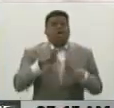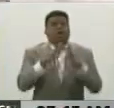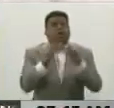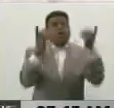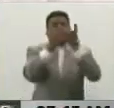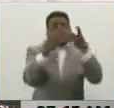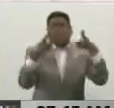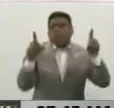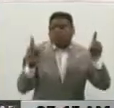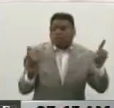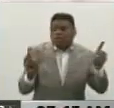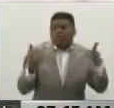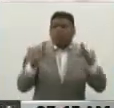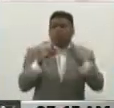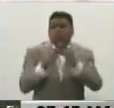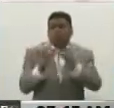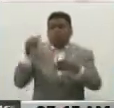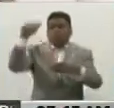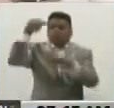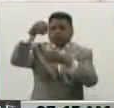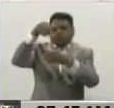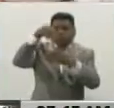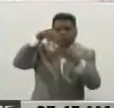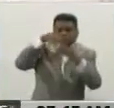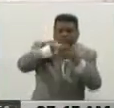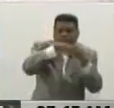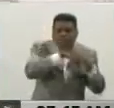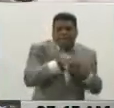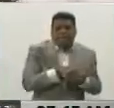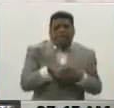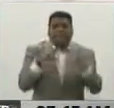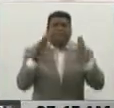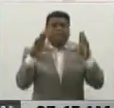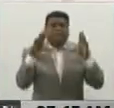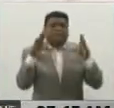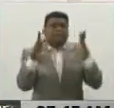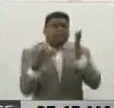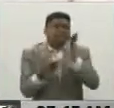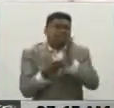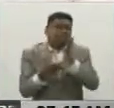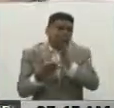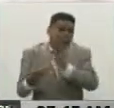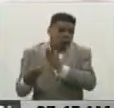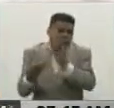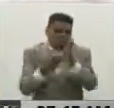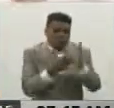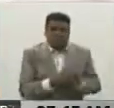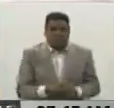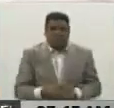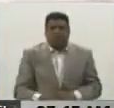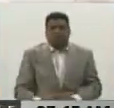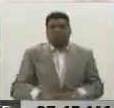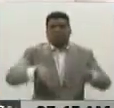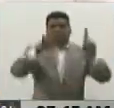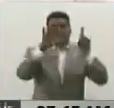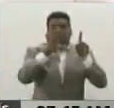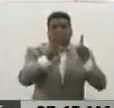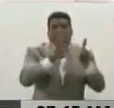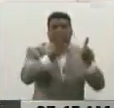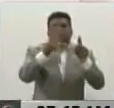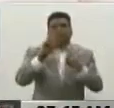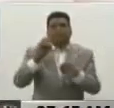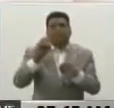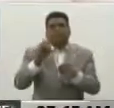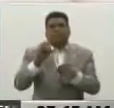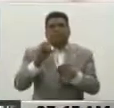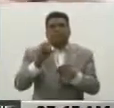acceso de las tecnologías. O sea, el que tengamos 12 millones de cuentas de Facebook es que tenemos más del 60% de penetración de Internet en la población.